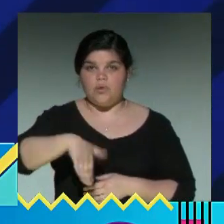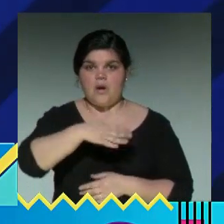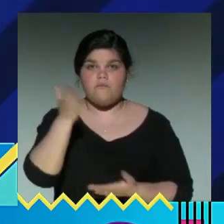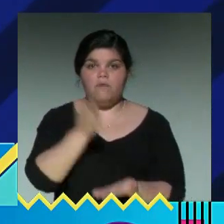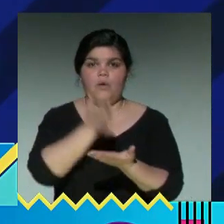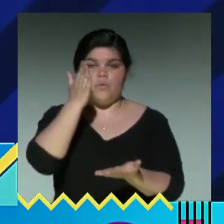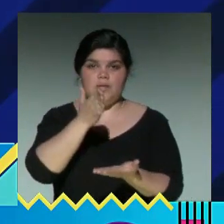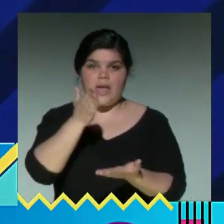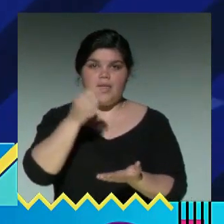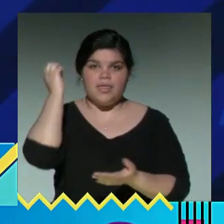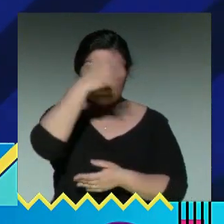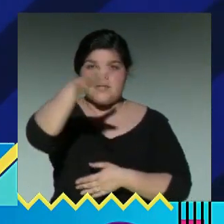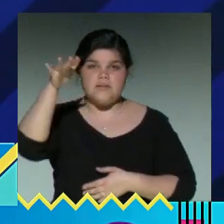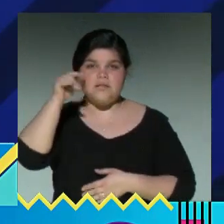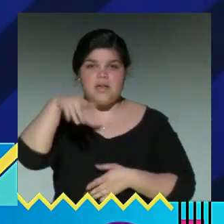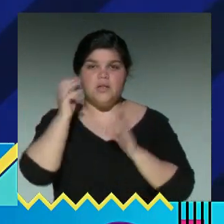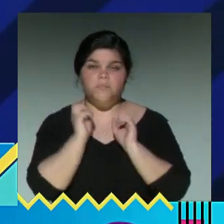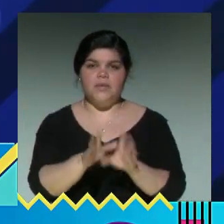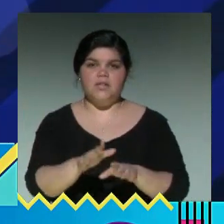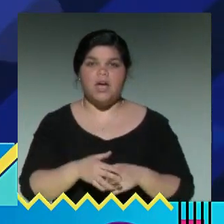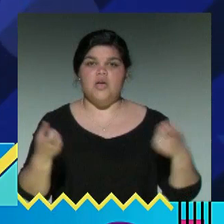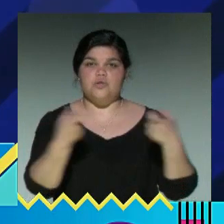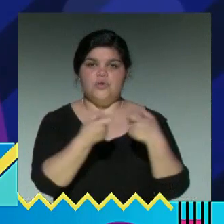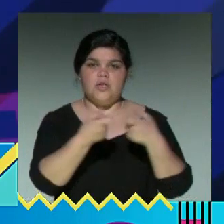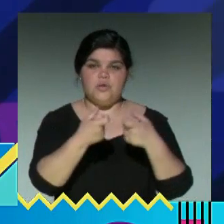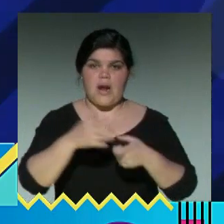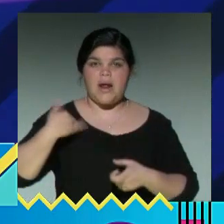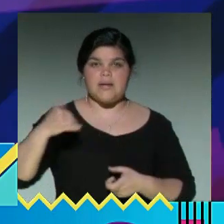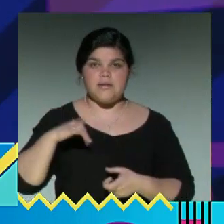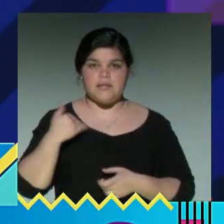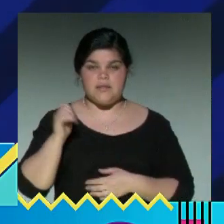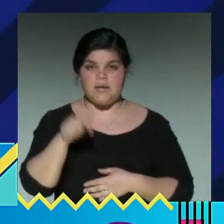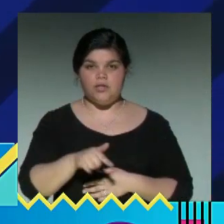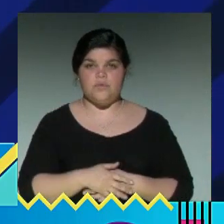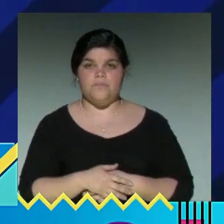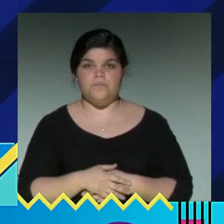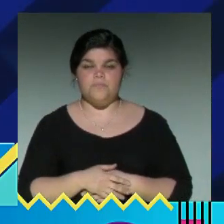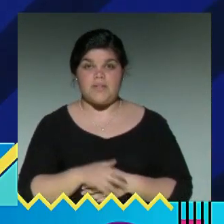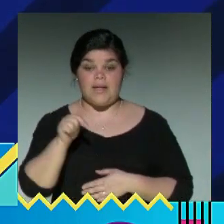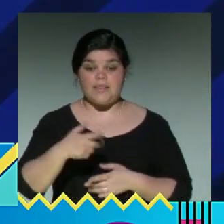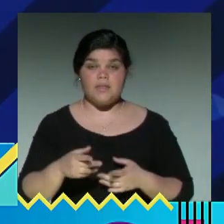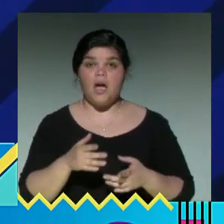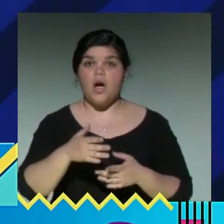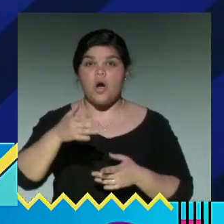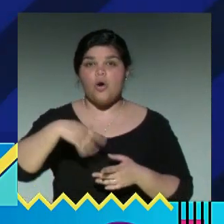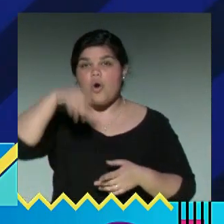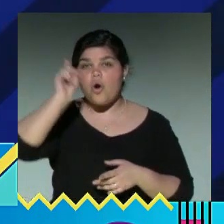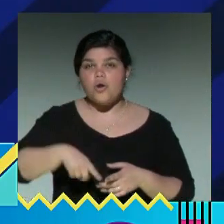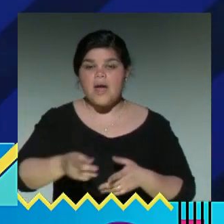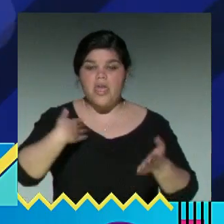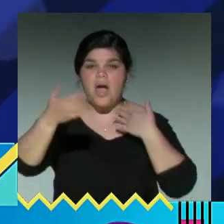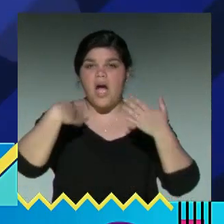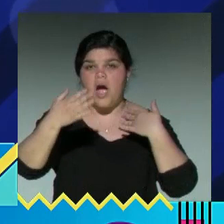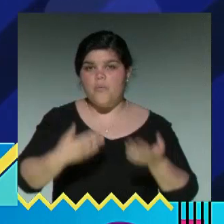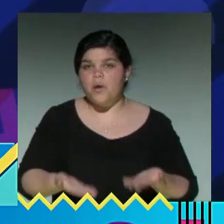Agrarias, arrancan y son creadas por la Asociación Argentina de Extensión Rural. Estas jornadas serán un punto de encuentro para promover el diálogo sobre